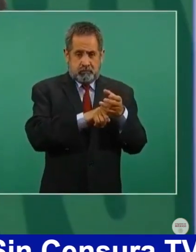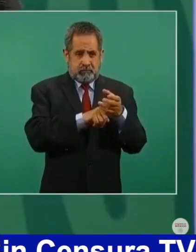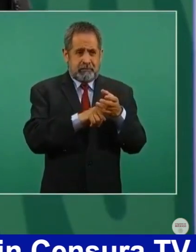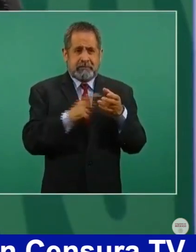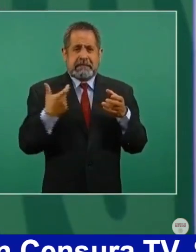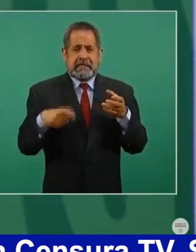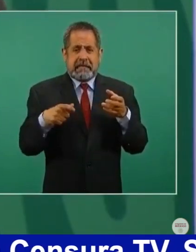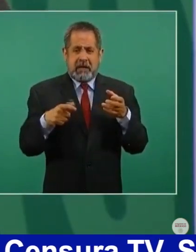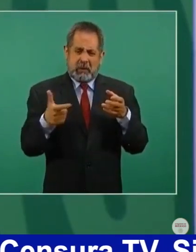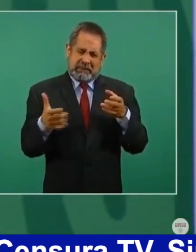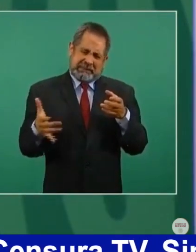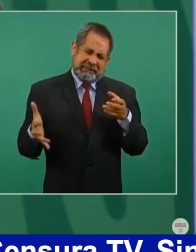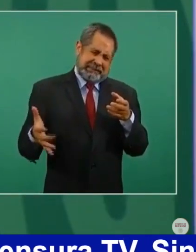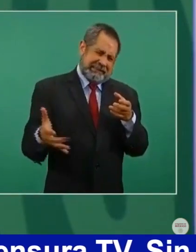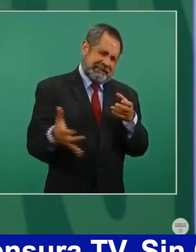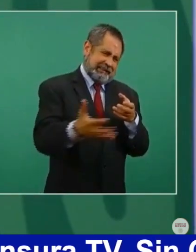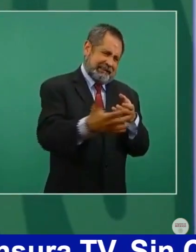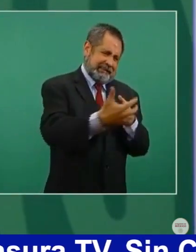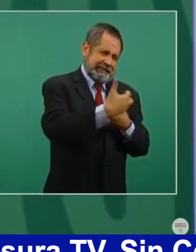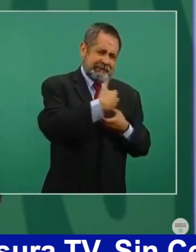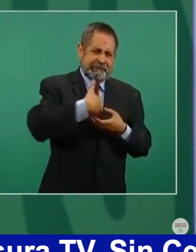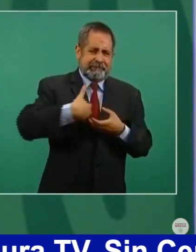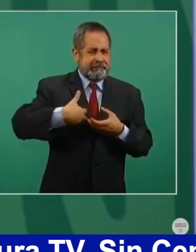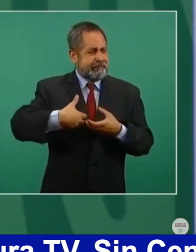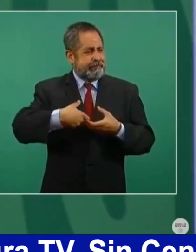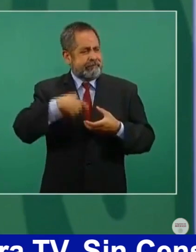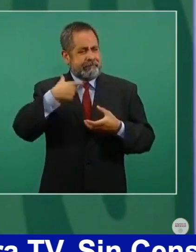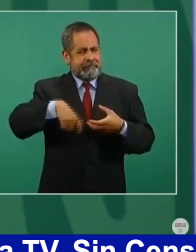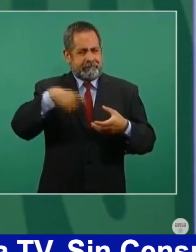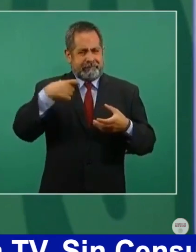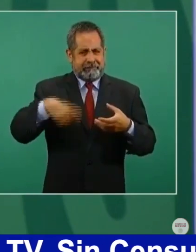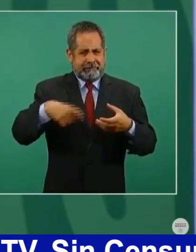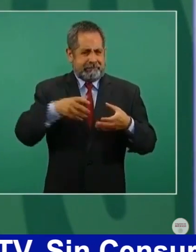acaparen la riqueza